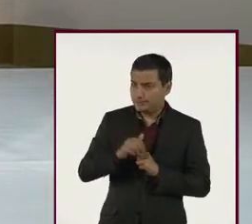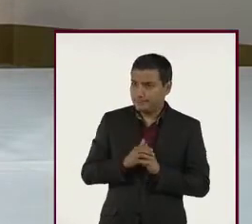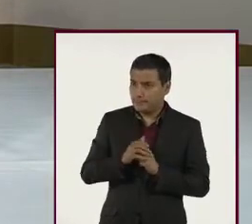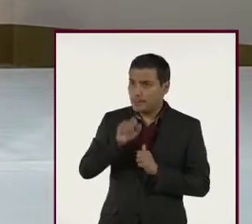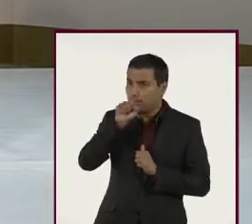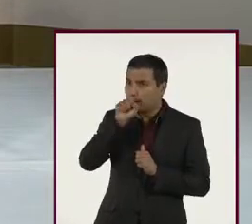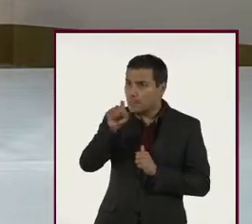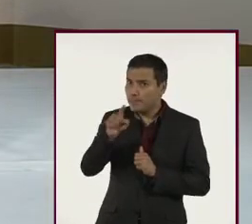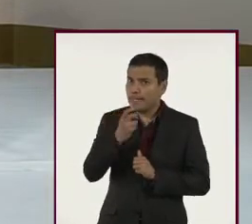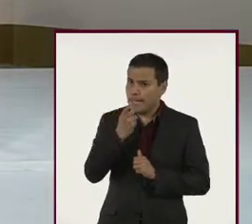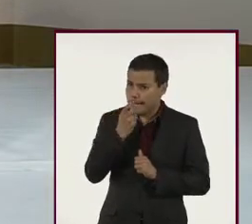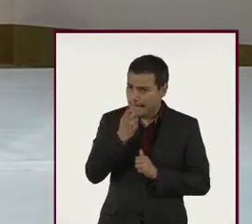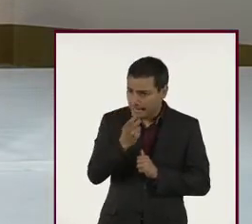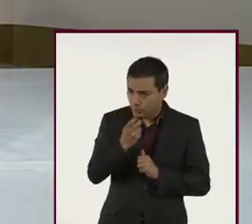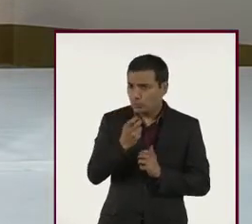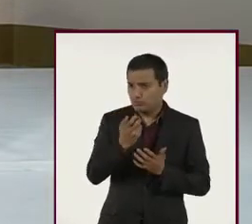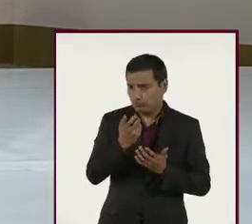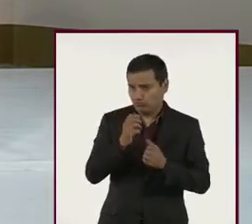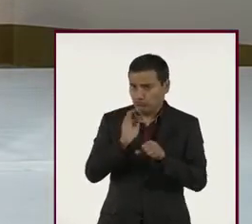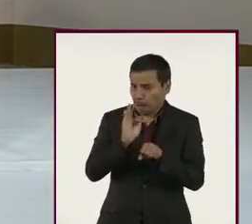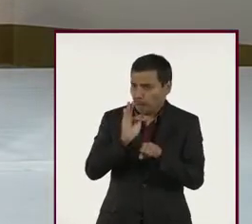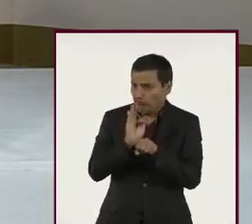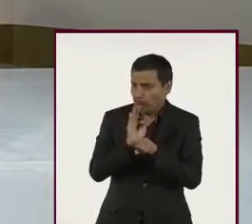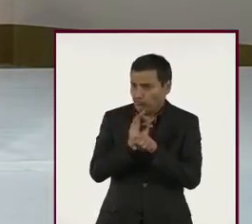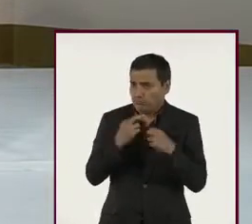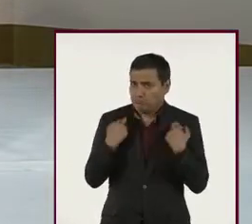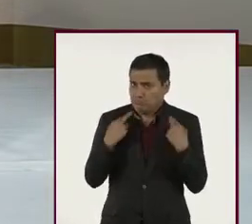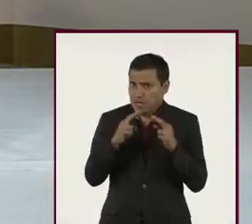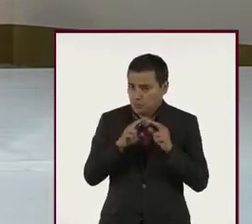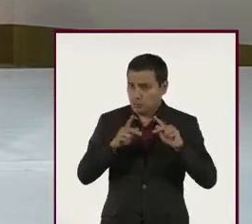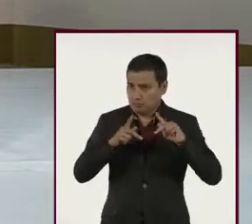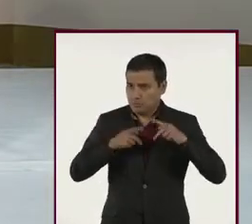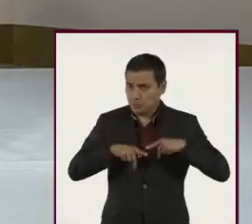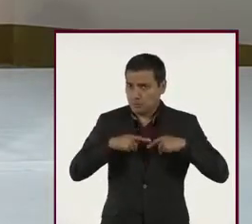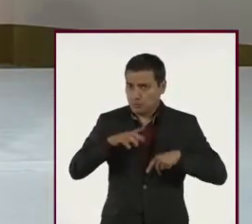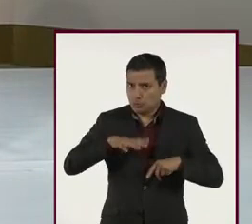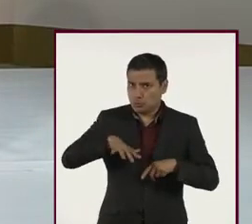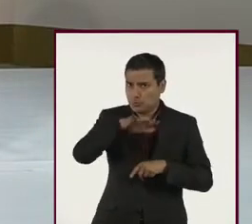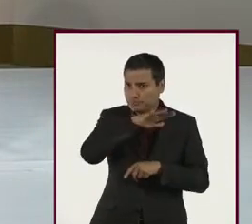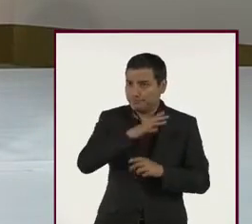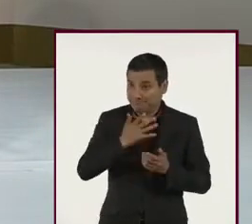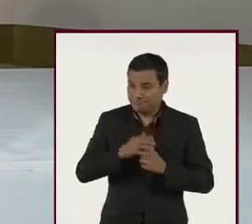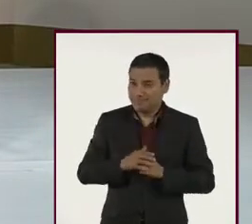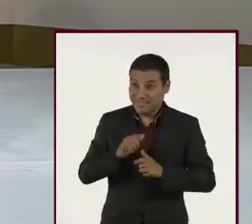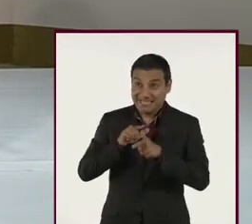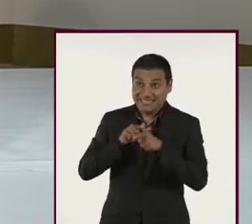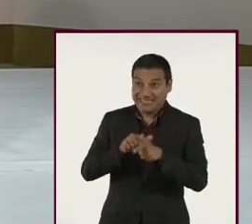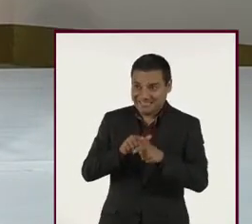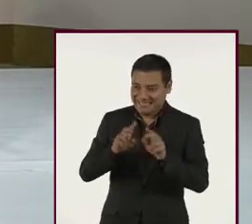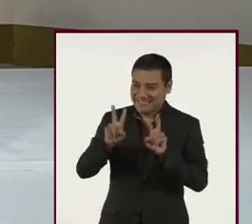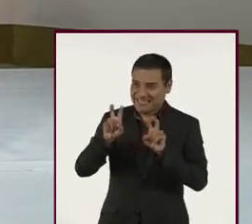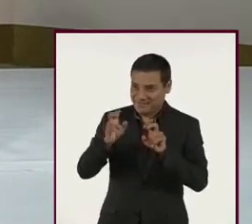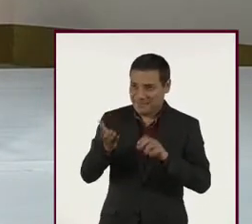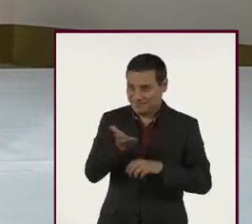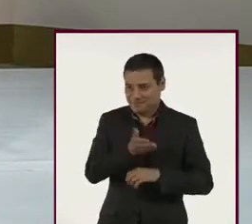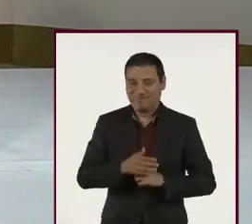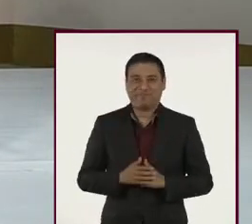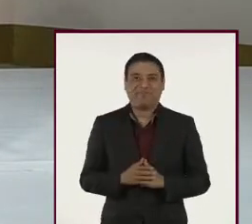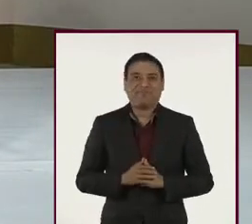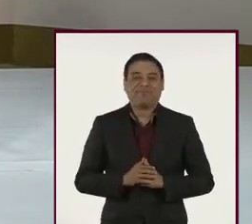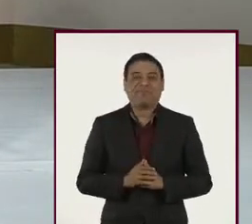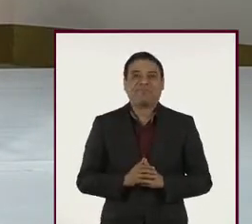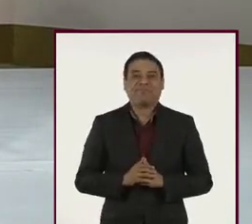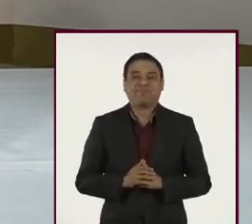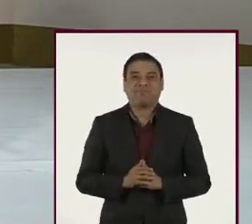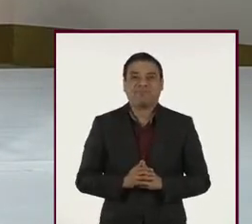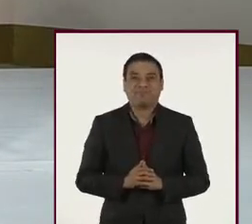una herramienta con la que pueden contar las y los docentes o el público en general. Exacto. ¿Sí? Vamos a retomar su presentación, ¿le parece? Aquí, claro